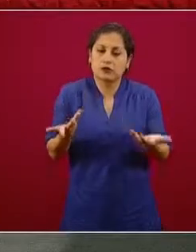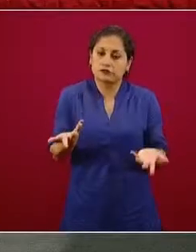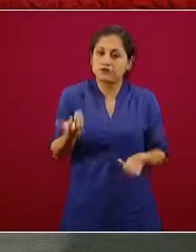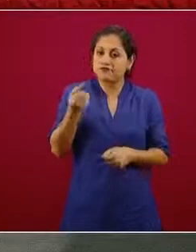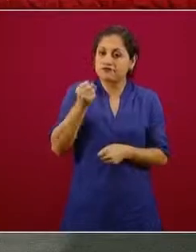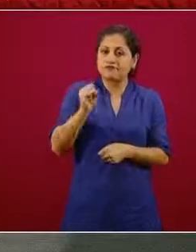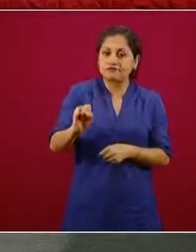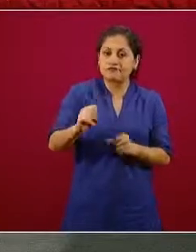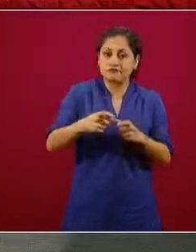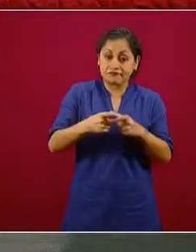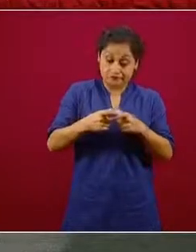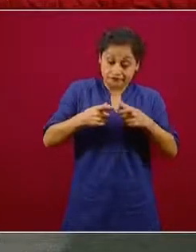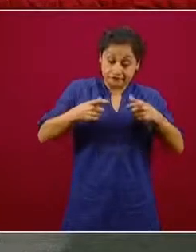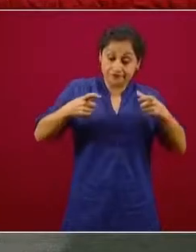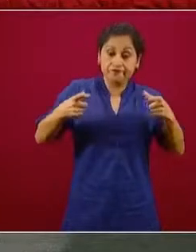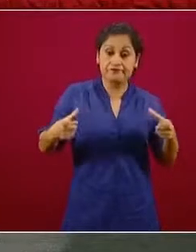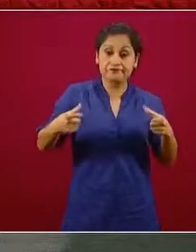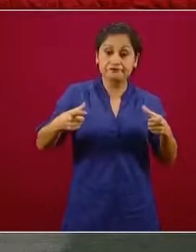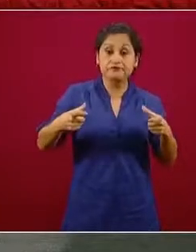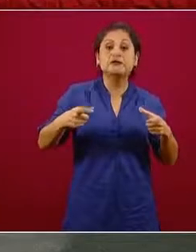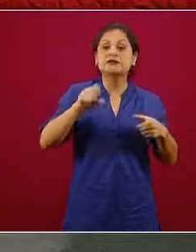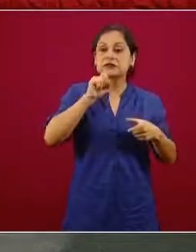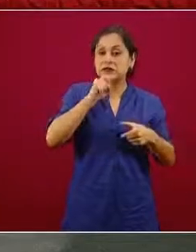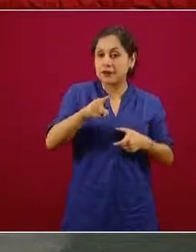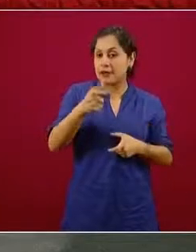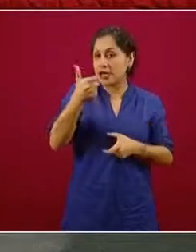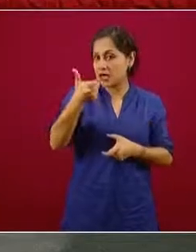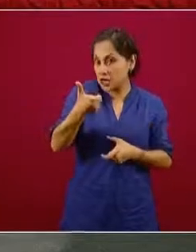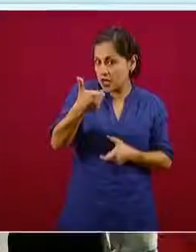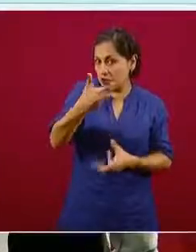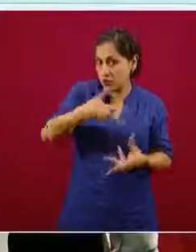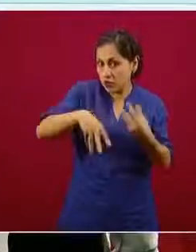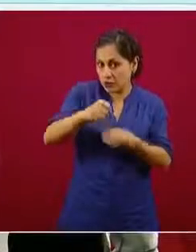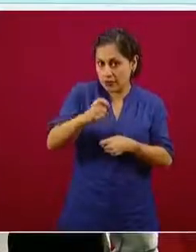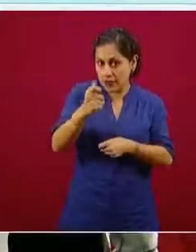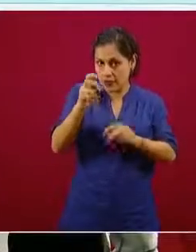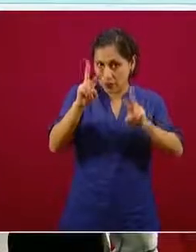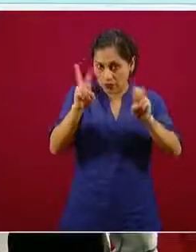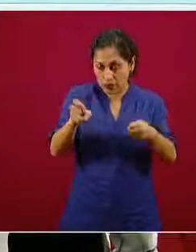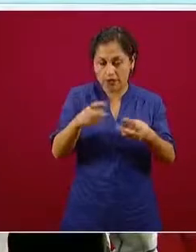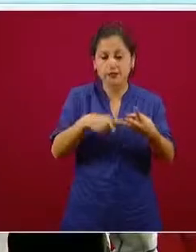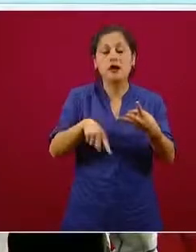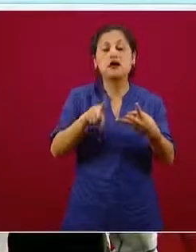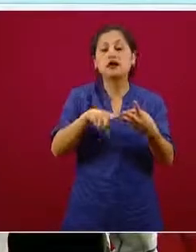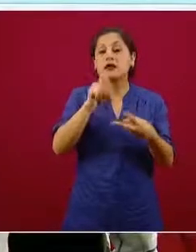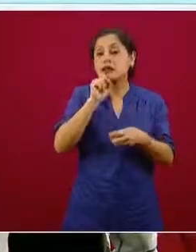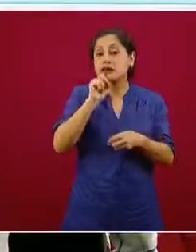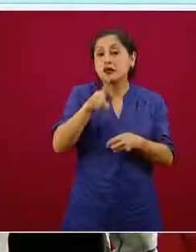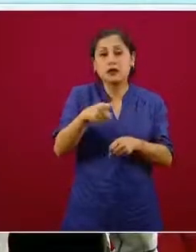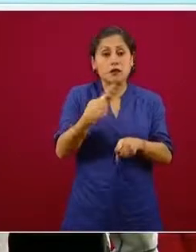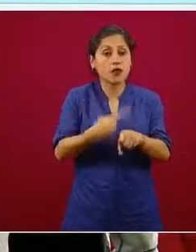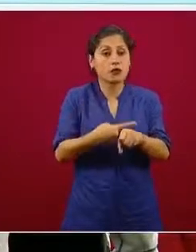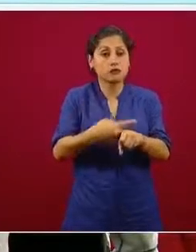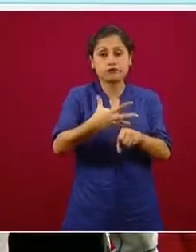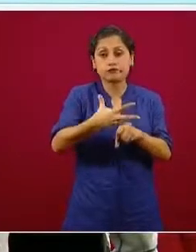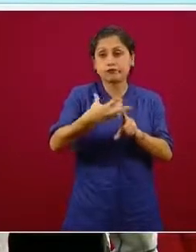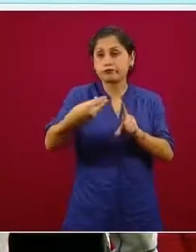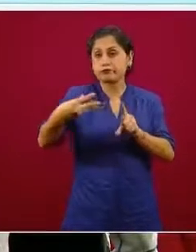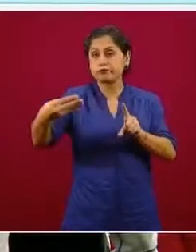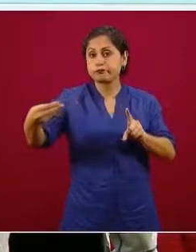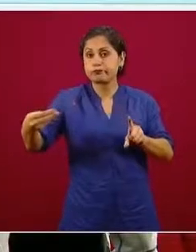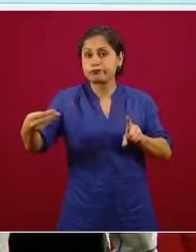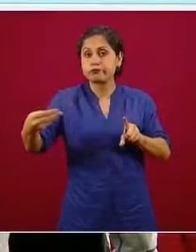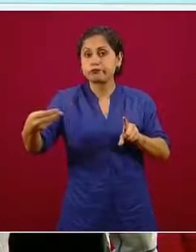términos demográficos, en términos económicos y en términos consecuentemente epidemiológicos como una